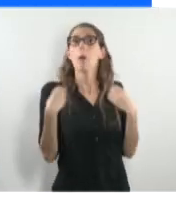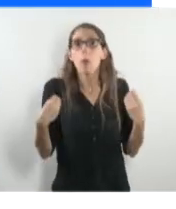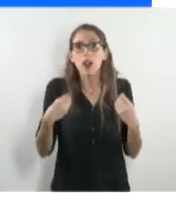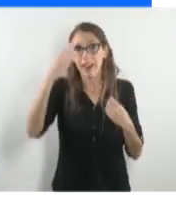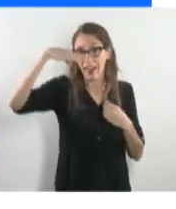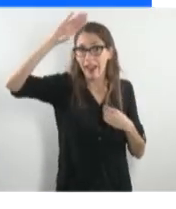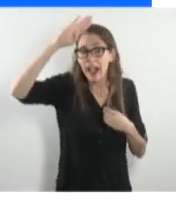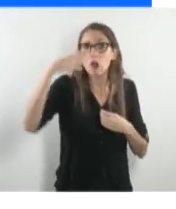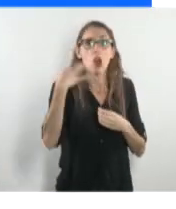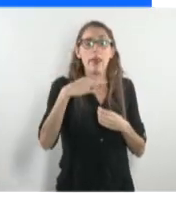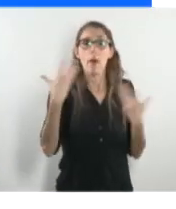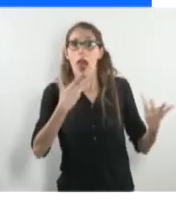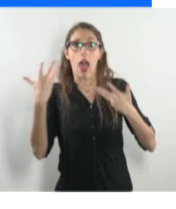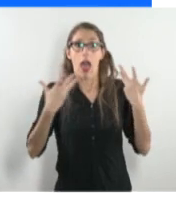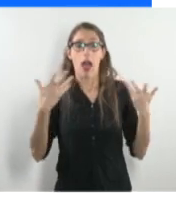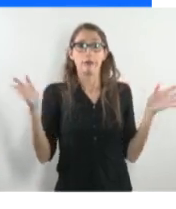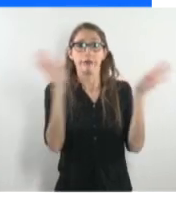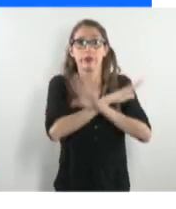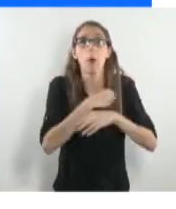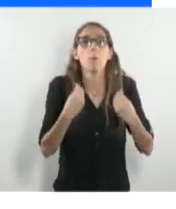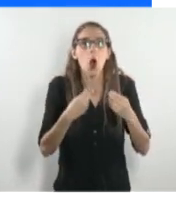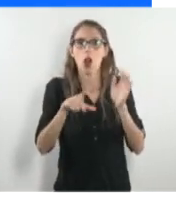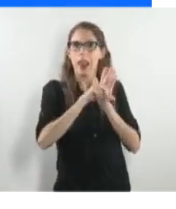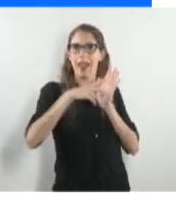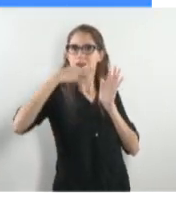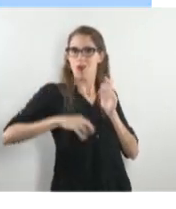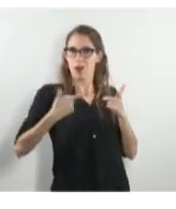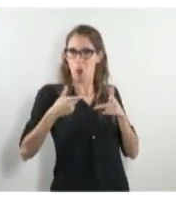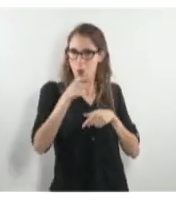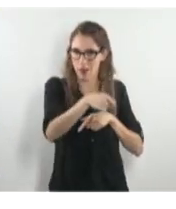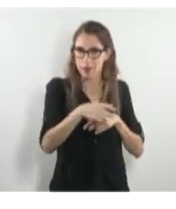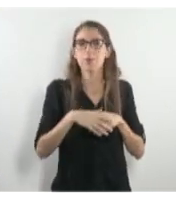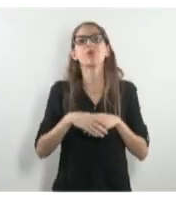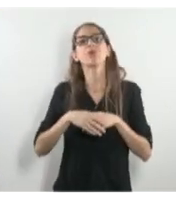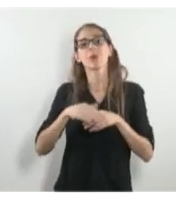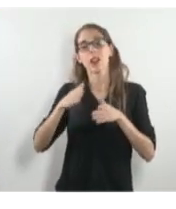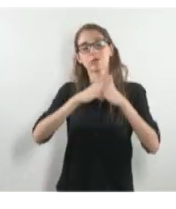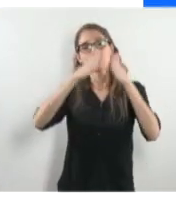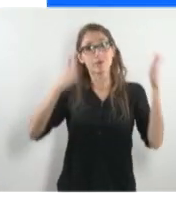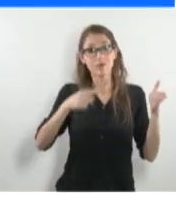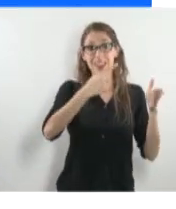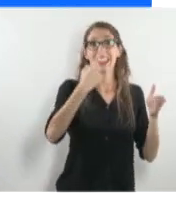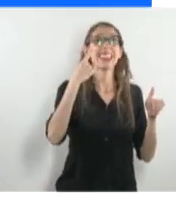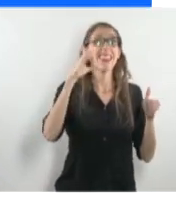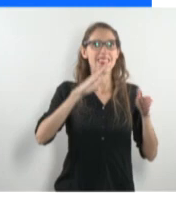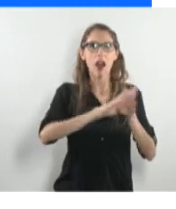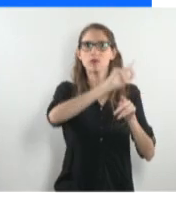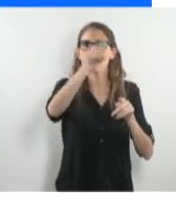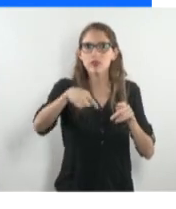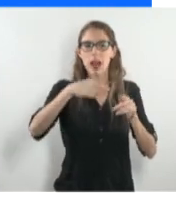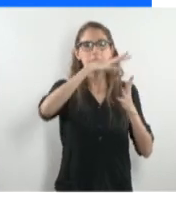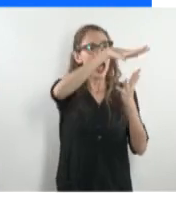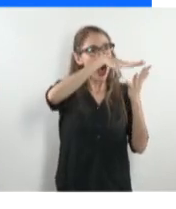por las arbitrariedades que se cometen contra él. Sobre el final de la ida aparece un narrador que describe a Fierro como